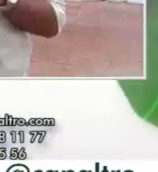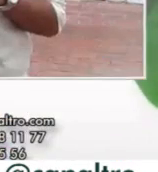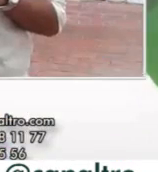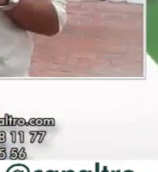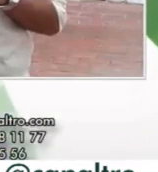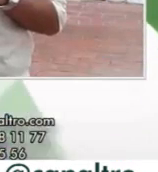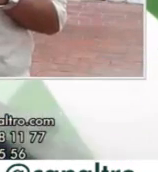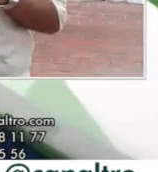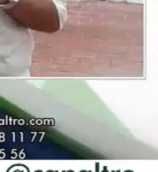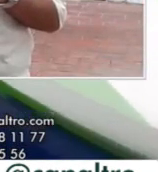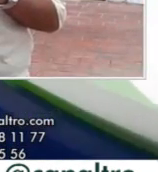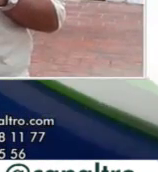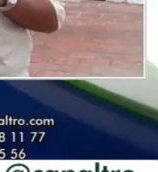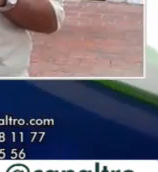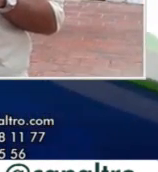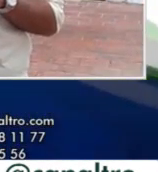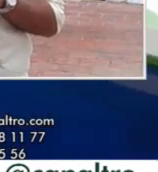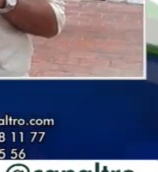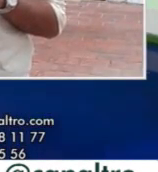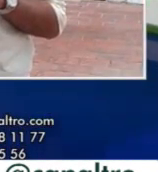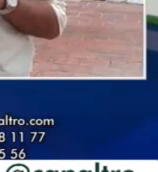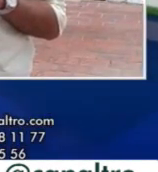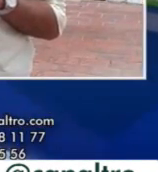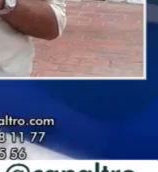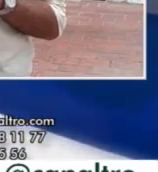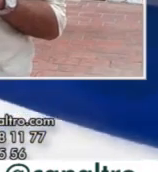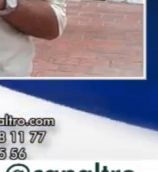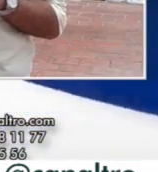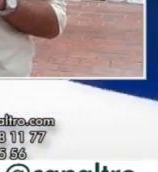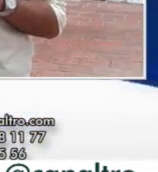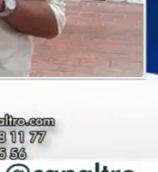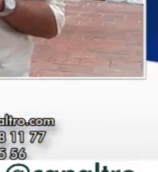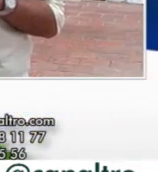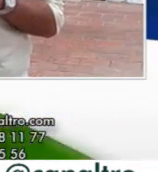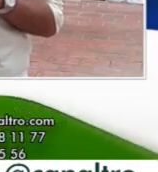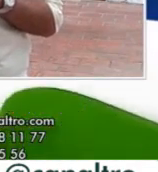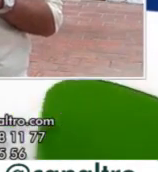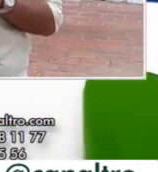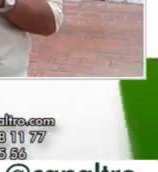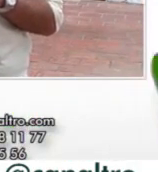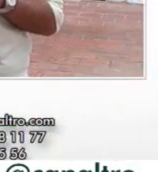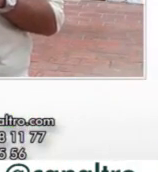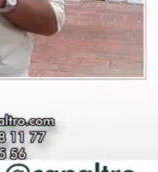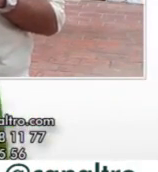desde la capital norte santandereana. Yo me despido con la cámara de Johnny Guerra, informa Gustavo Ruiz para Oriente Noticias. Muy buenas tardes.